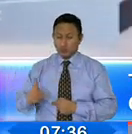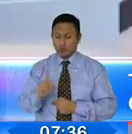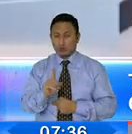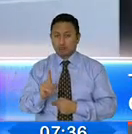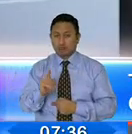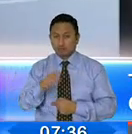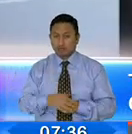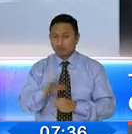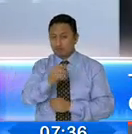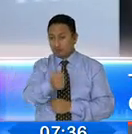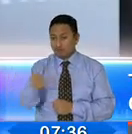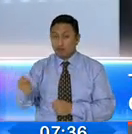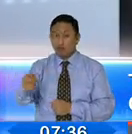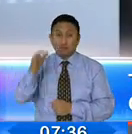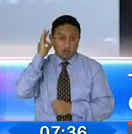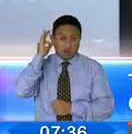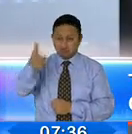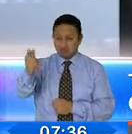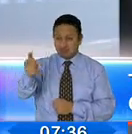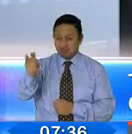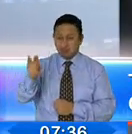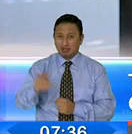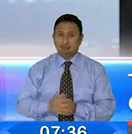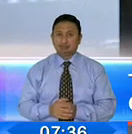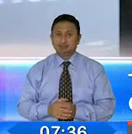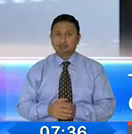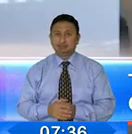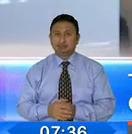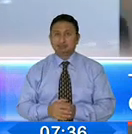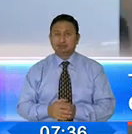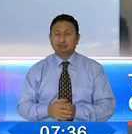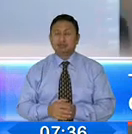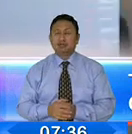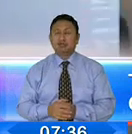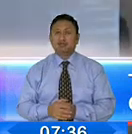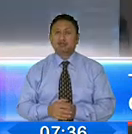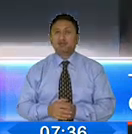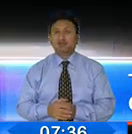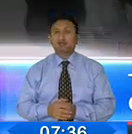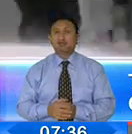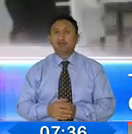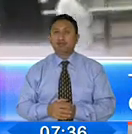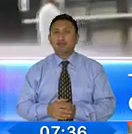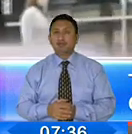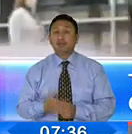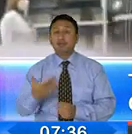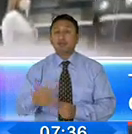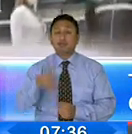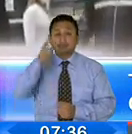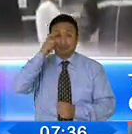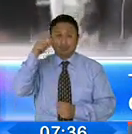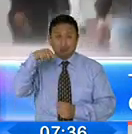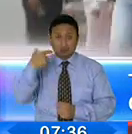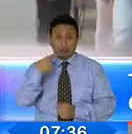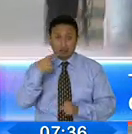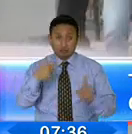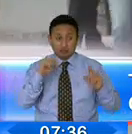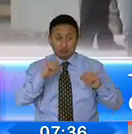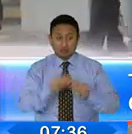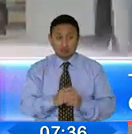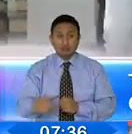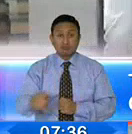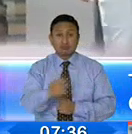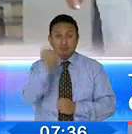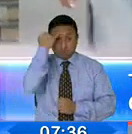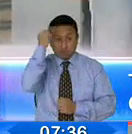luego abrieron fuego en contra de la ciudadana mientras descansaba en la sala donde permanecía la fiscalía reafirma la teoría inicial